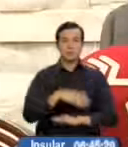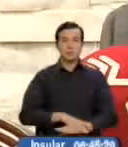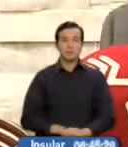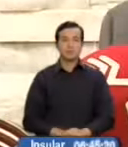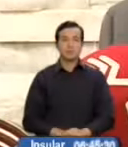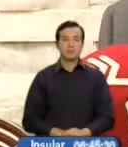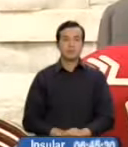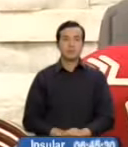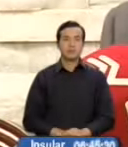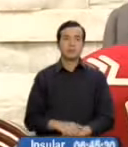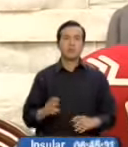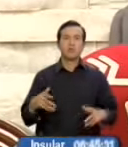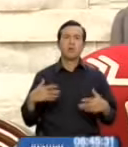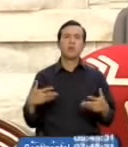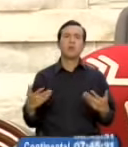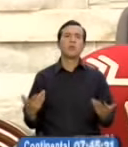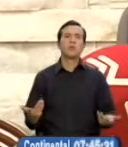2015. ¿Cómo puede ser